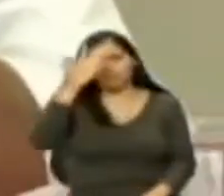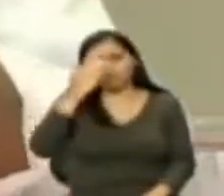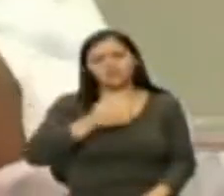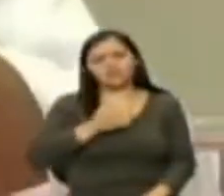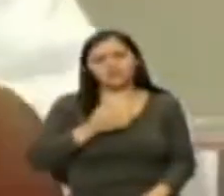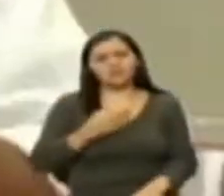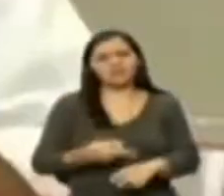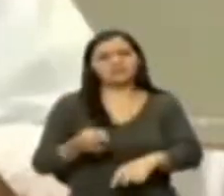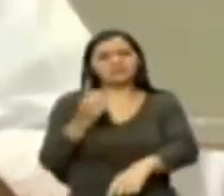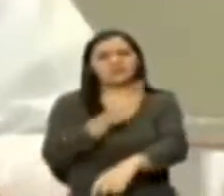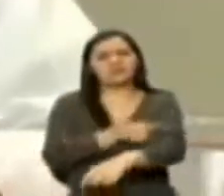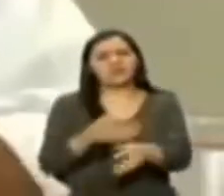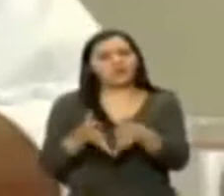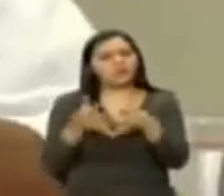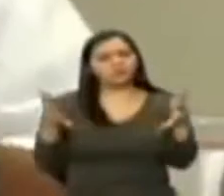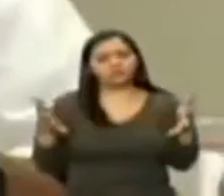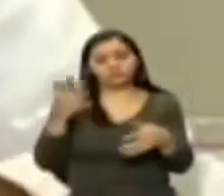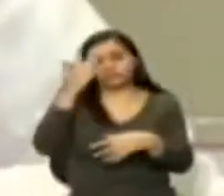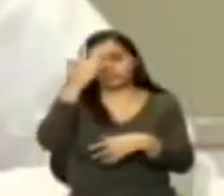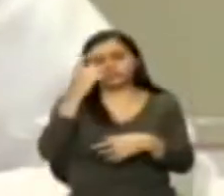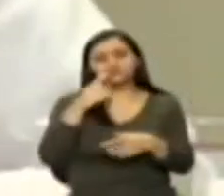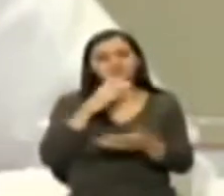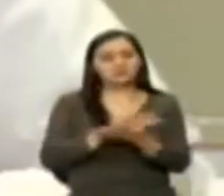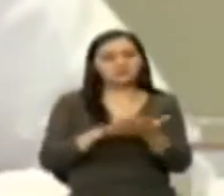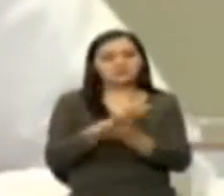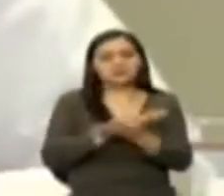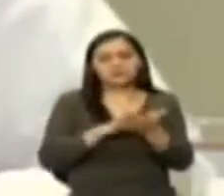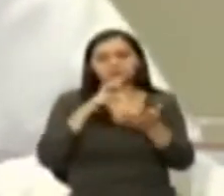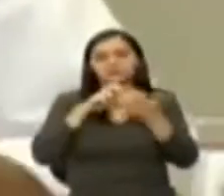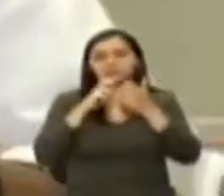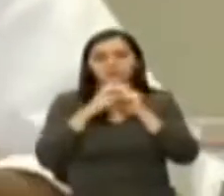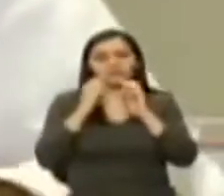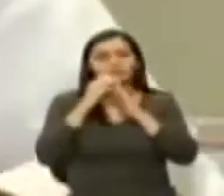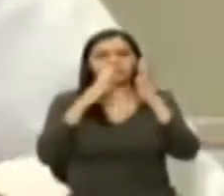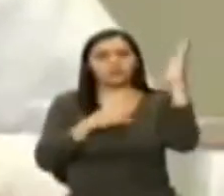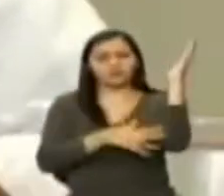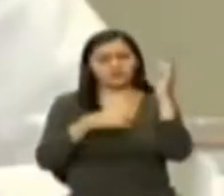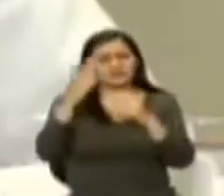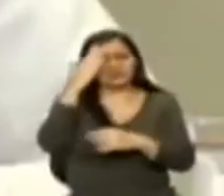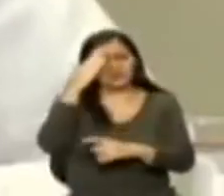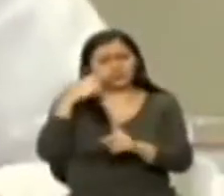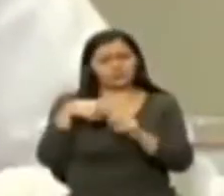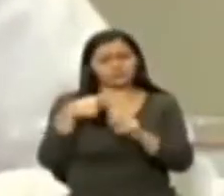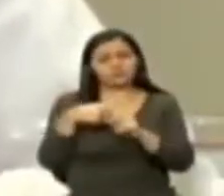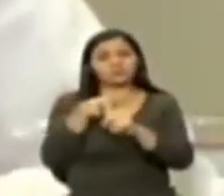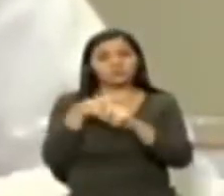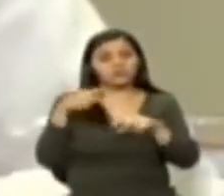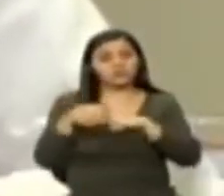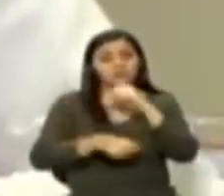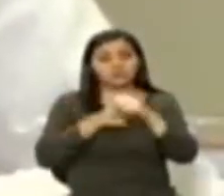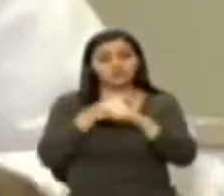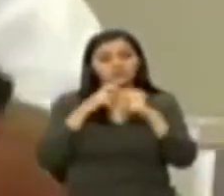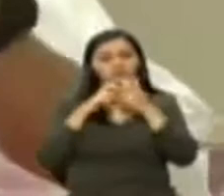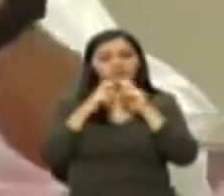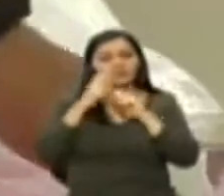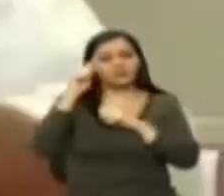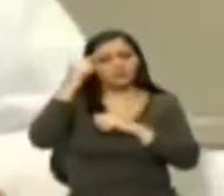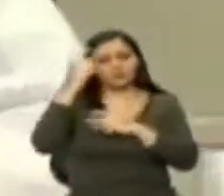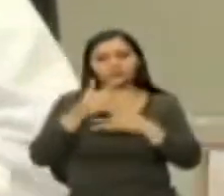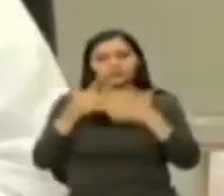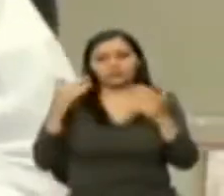exageraciones y distorsiones, ¿no? Lo que quieren es boicotear todos estos programas, sabiendo que son buenos, pero para hacerle daño al gobierno, lo cual es una irresponsabilidad inmensa. Pero